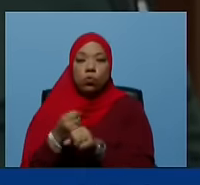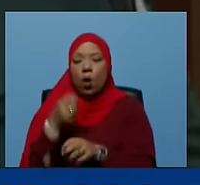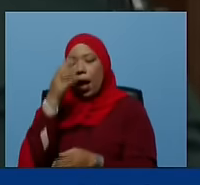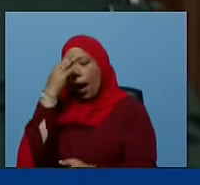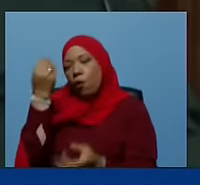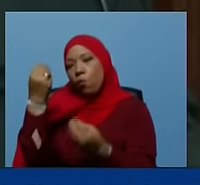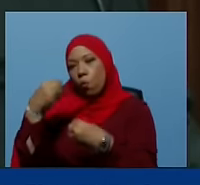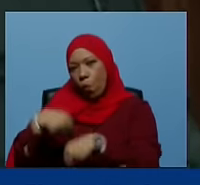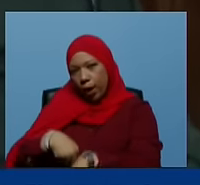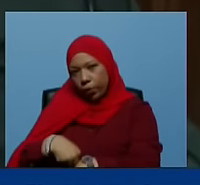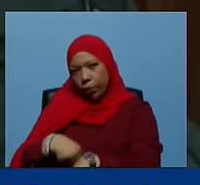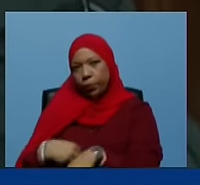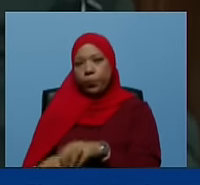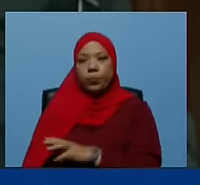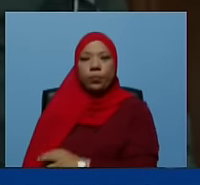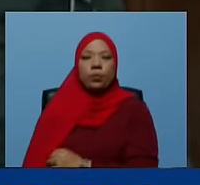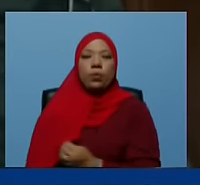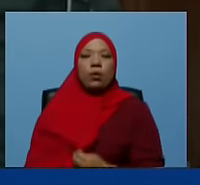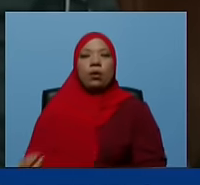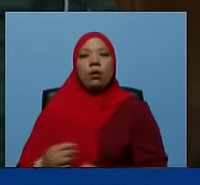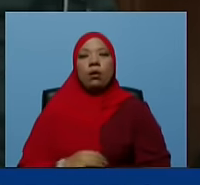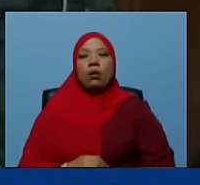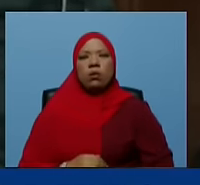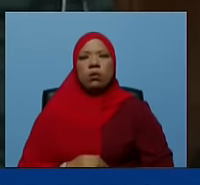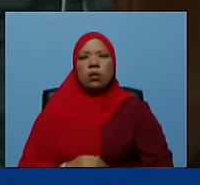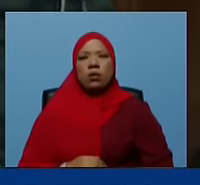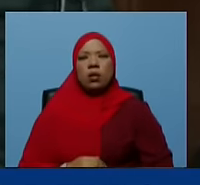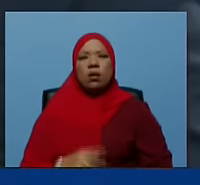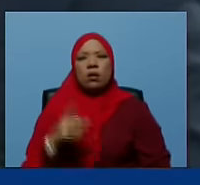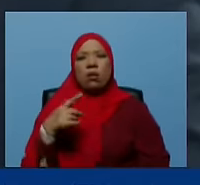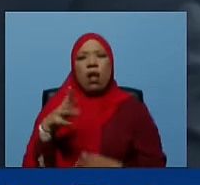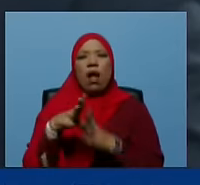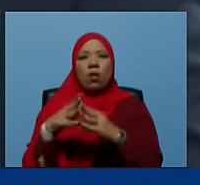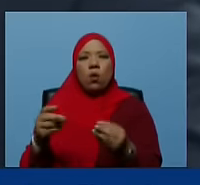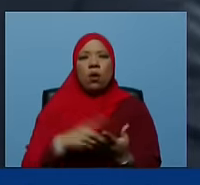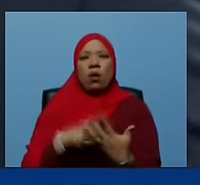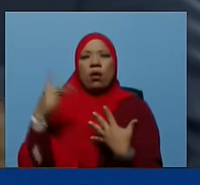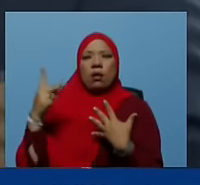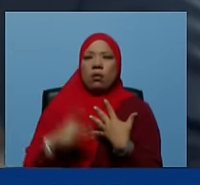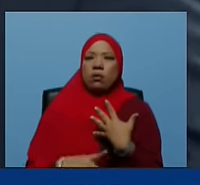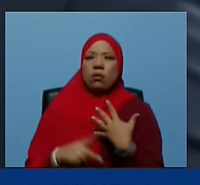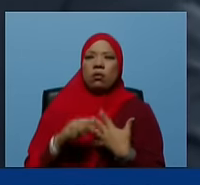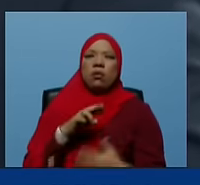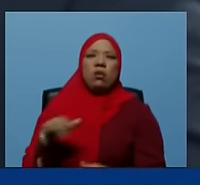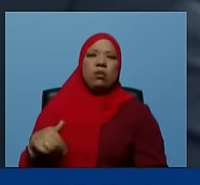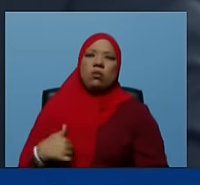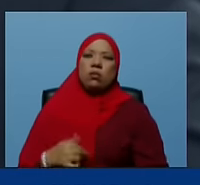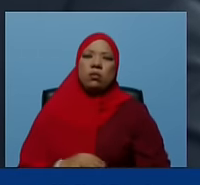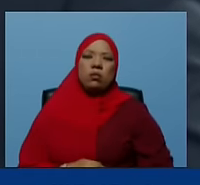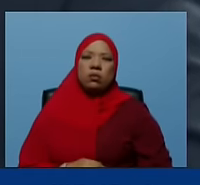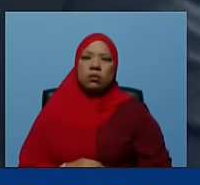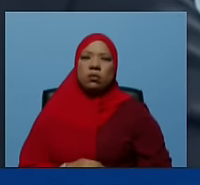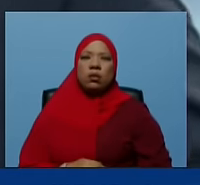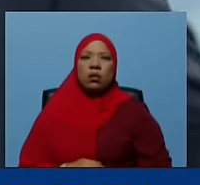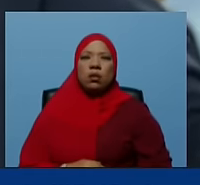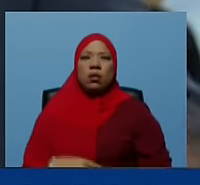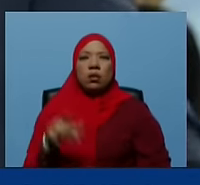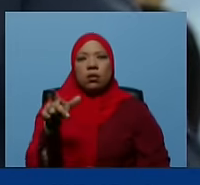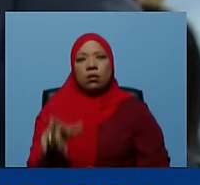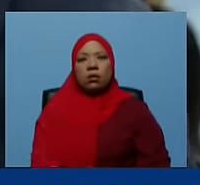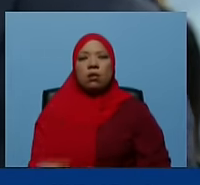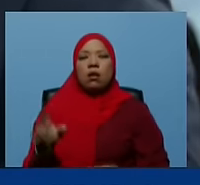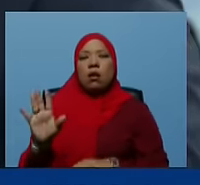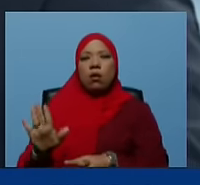llegado lo hemos realizado y hemos cumplido con todo el programa de crecimiento. Así que, presidente, hoy contento con